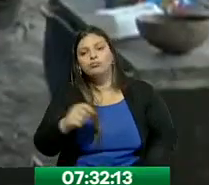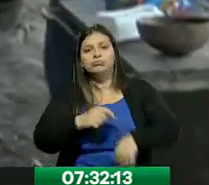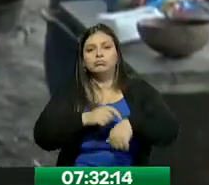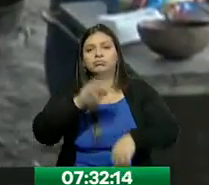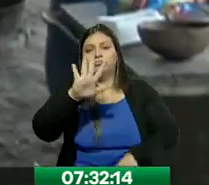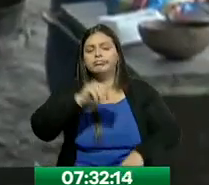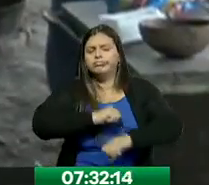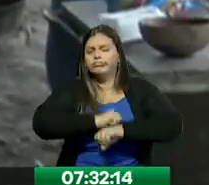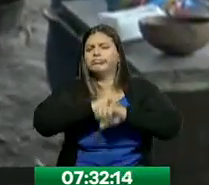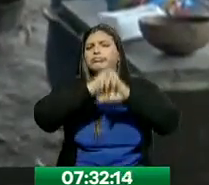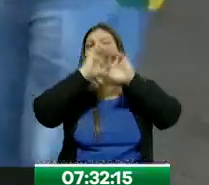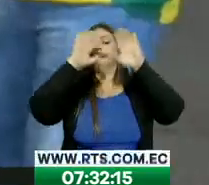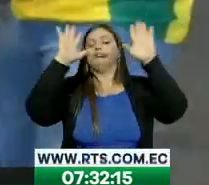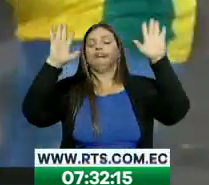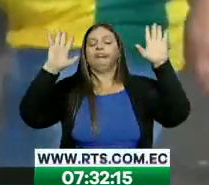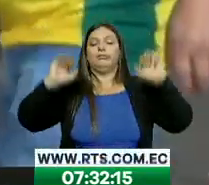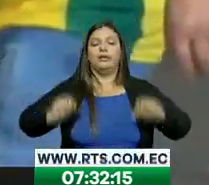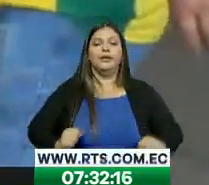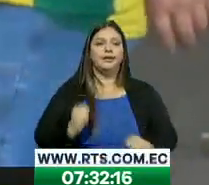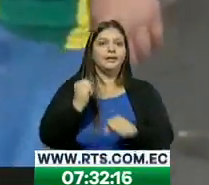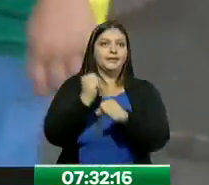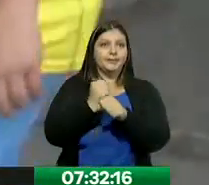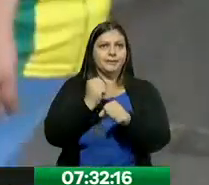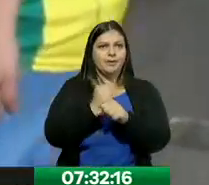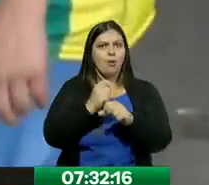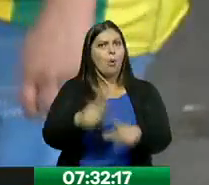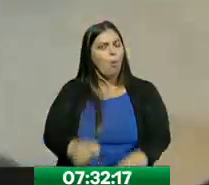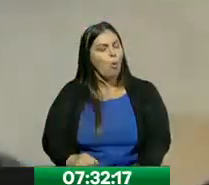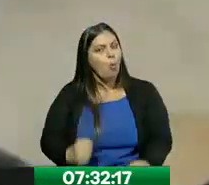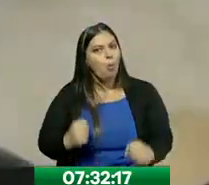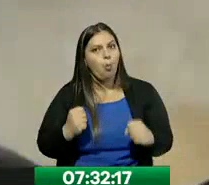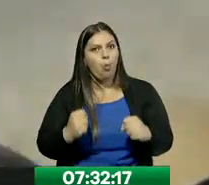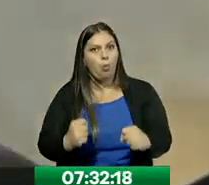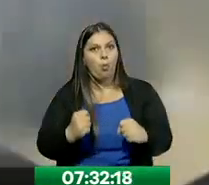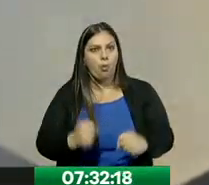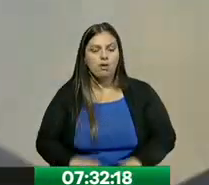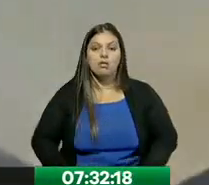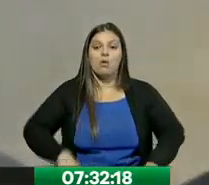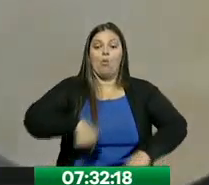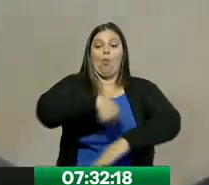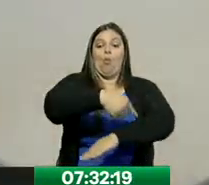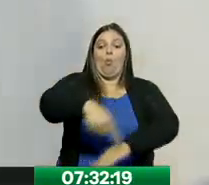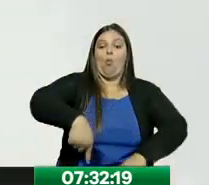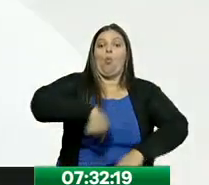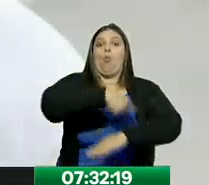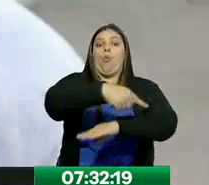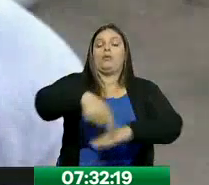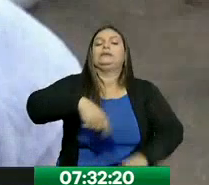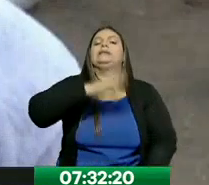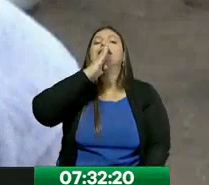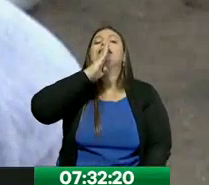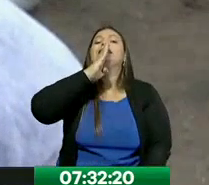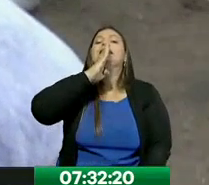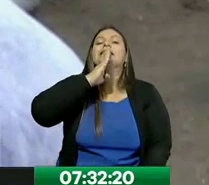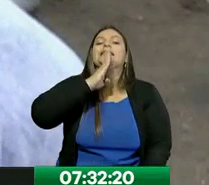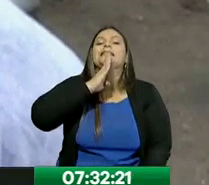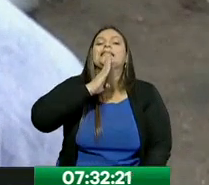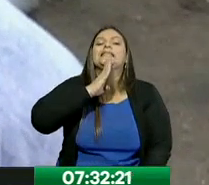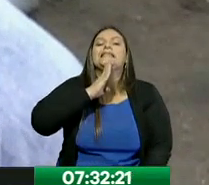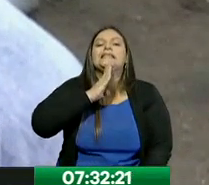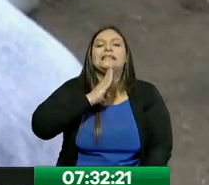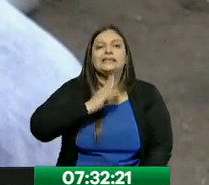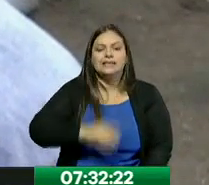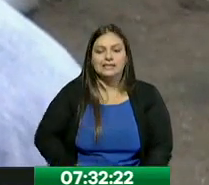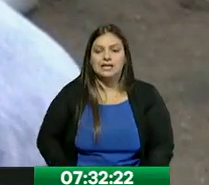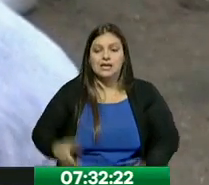Un trabajo minucioso como sinérgico, que toma su tiempo y exige un saco de paciencia. Que eso es lo que más cuesta, o sea, la